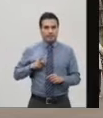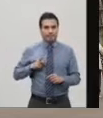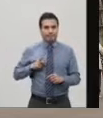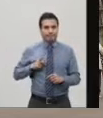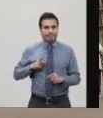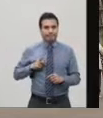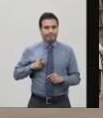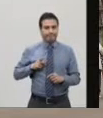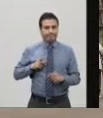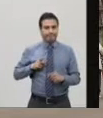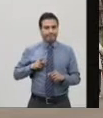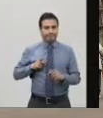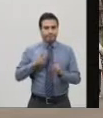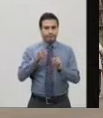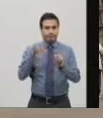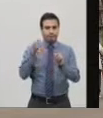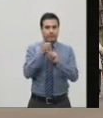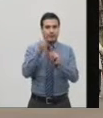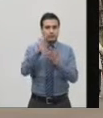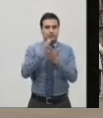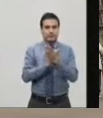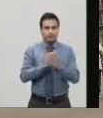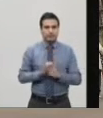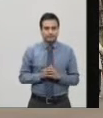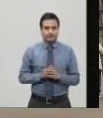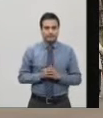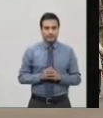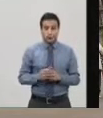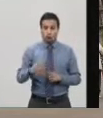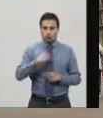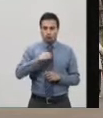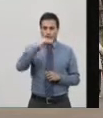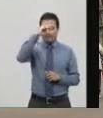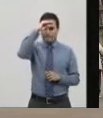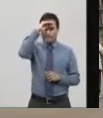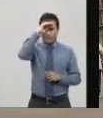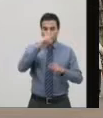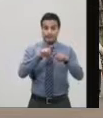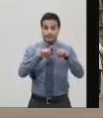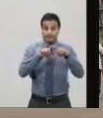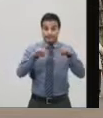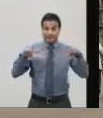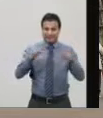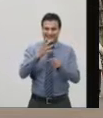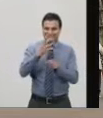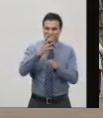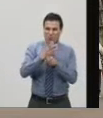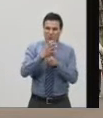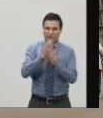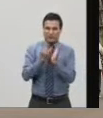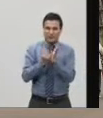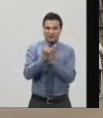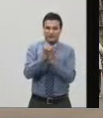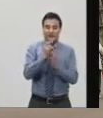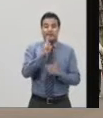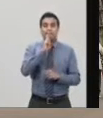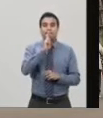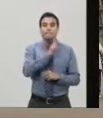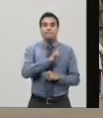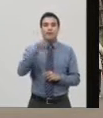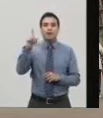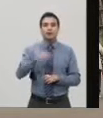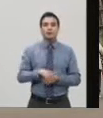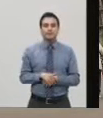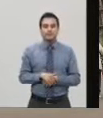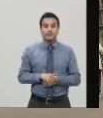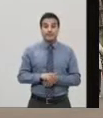causado. Por lo tanto, solicitamos se haga la modificación al resolutivo cuarto para que la interrupción de la transmisión